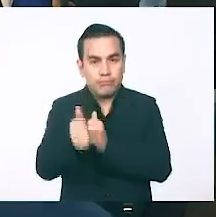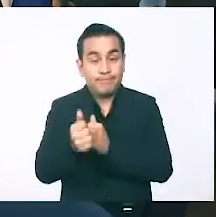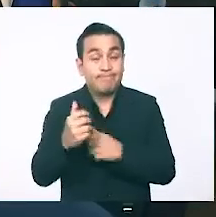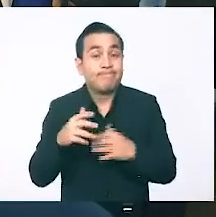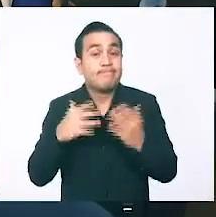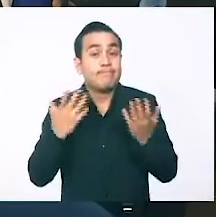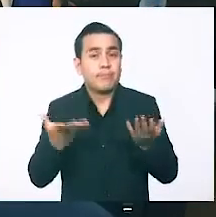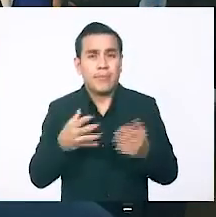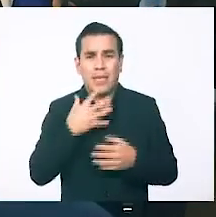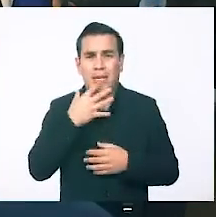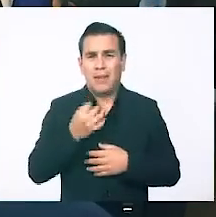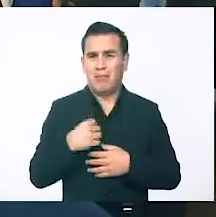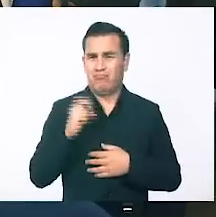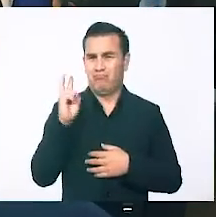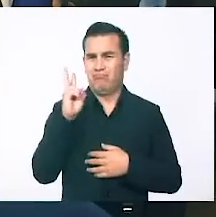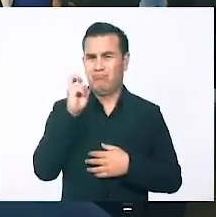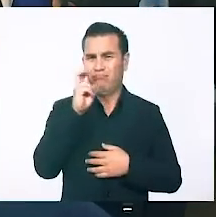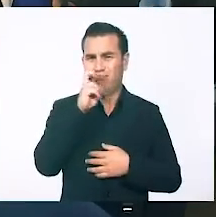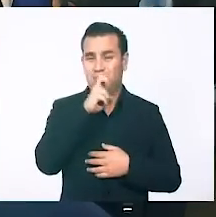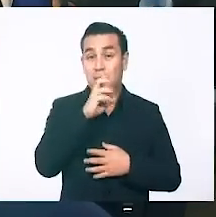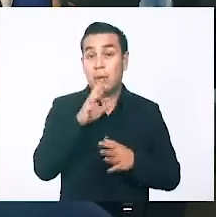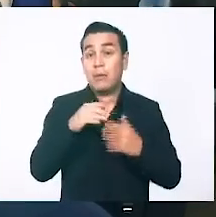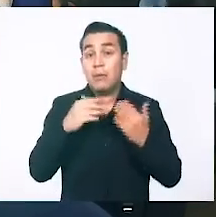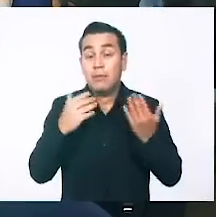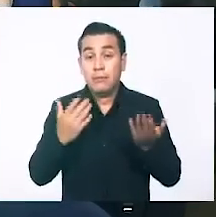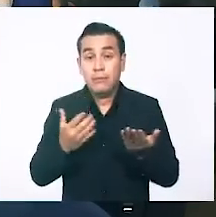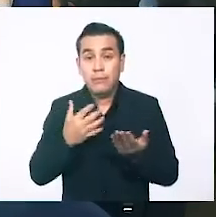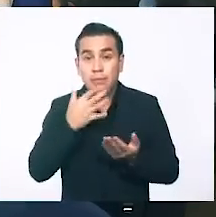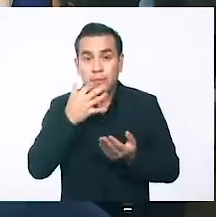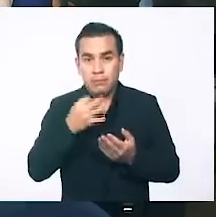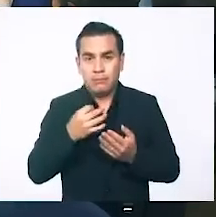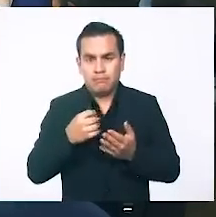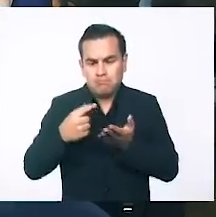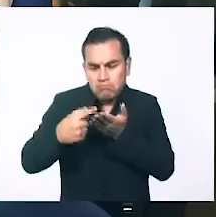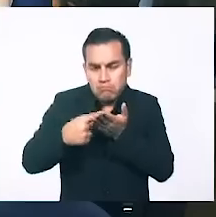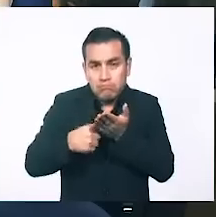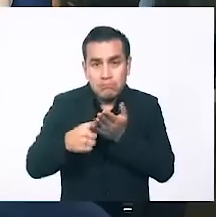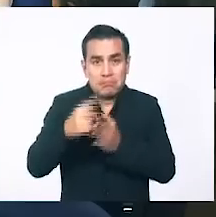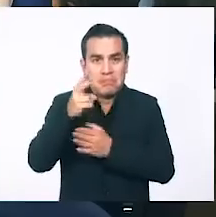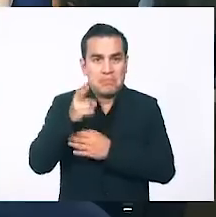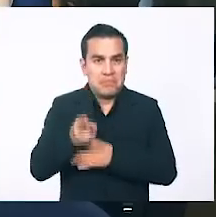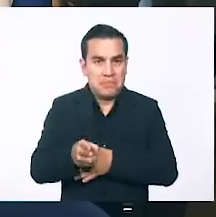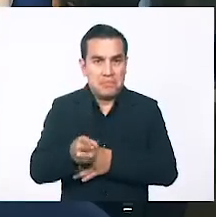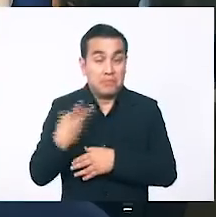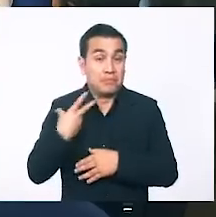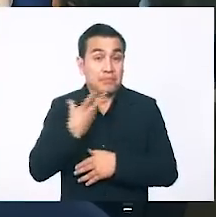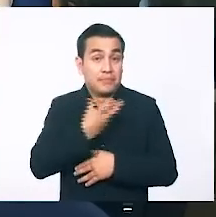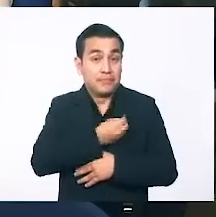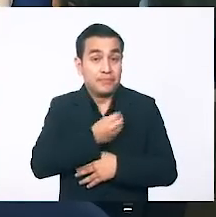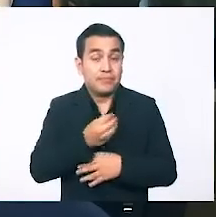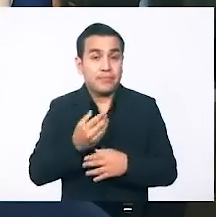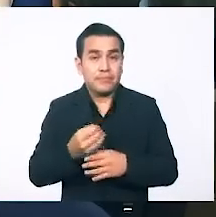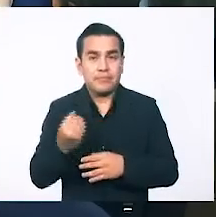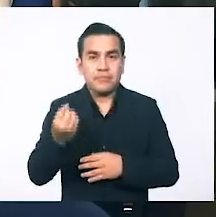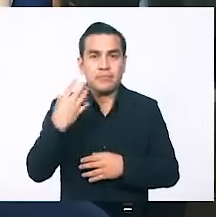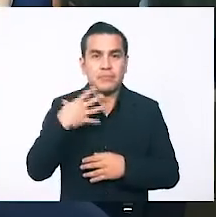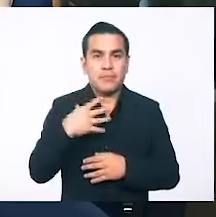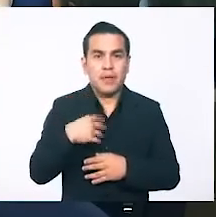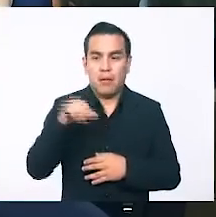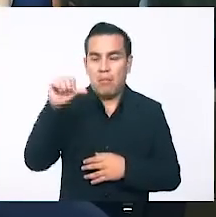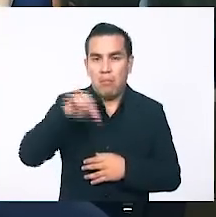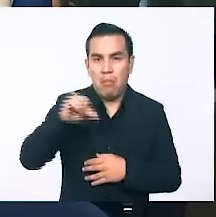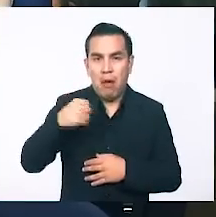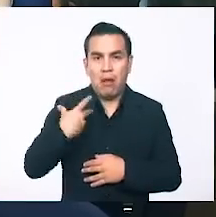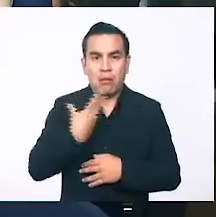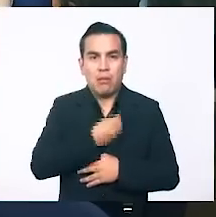Entonces, a mí me extraña que cuando hablo con países donde han hecho exactamente lo mismo y me dicen que está mal lo que